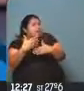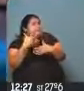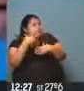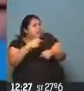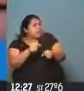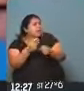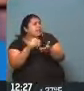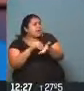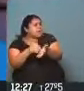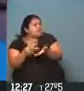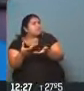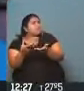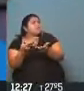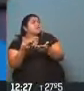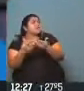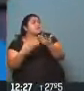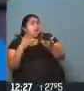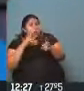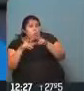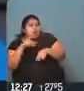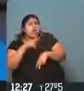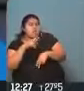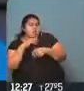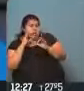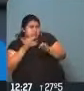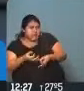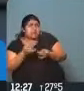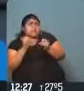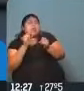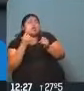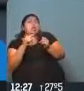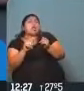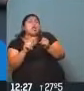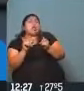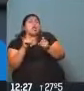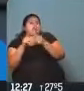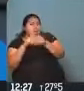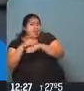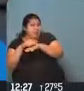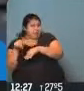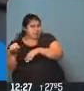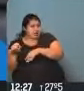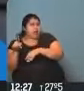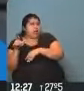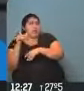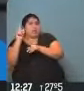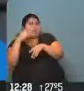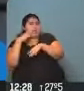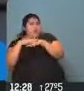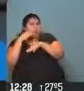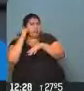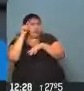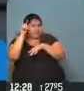nos imaginamos más allá de esta búsqueda privada que llevó adelante la familia también desde gran bretaña